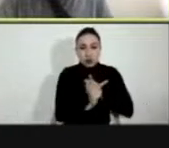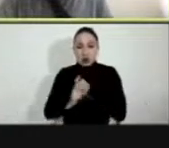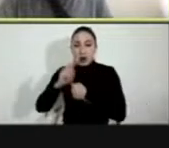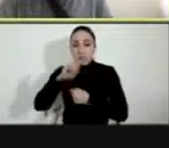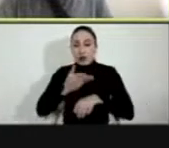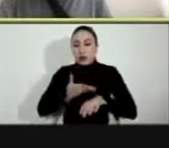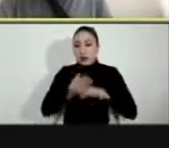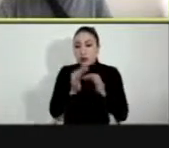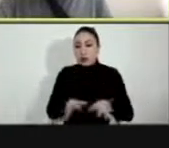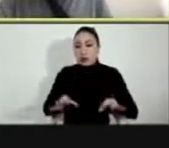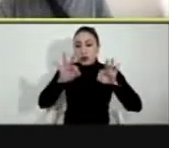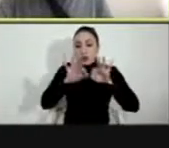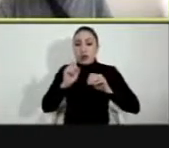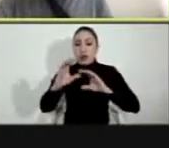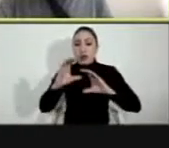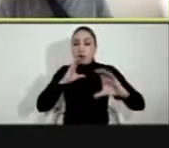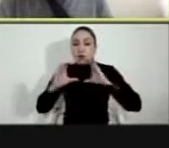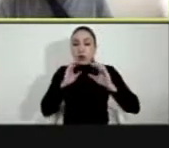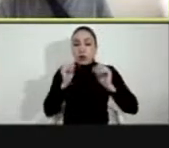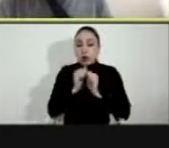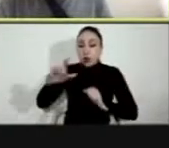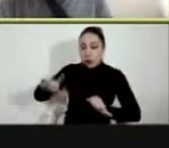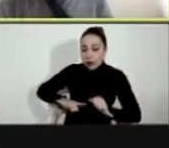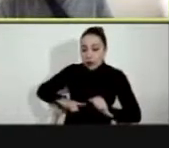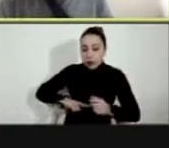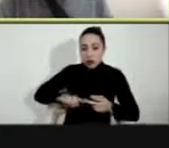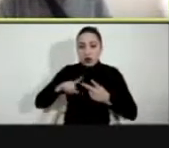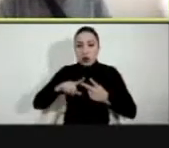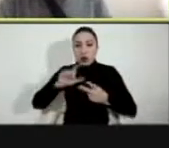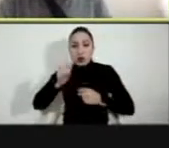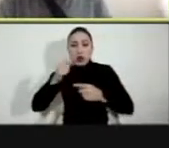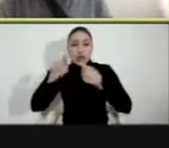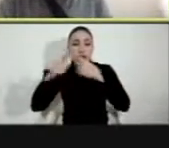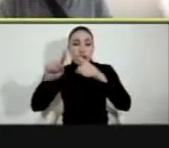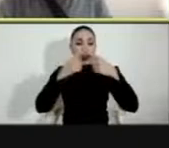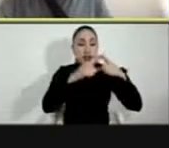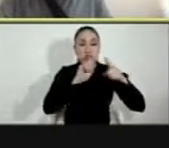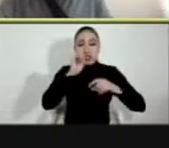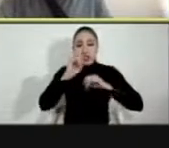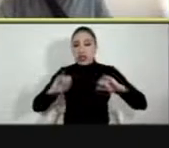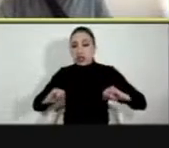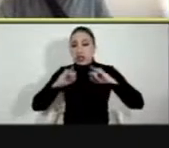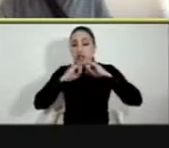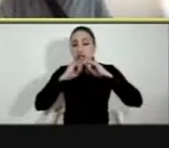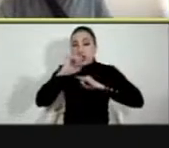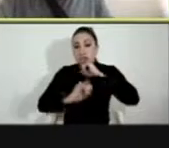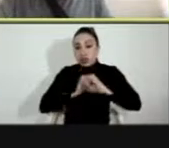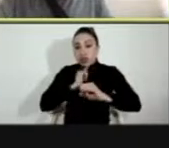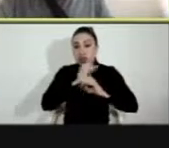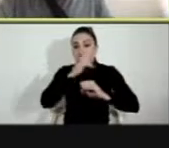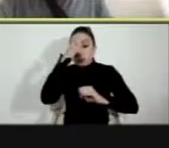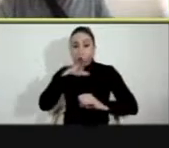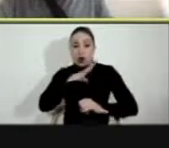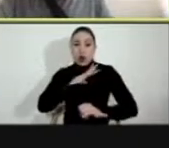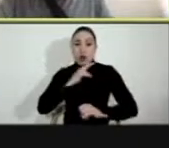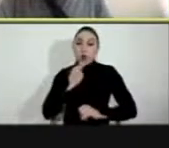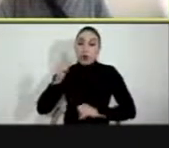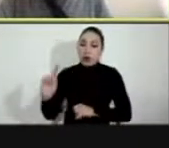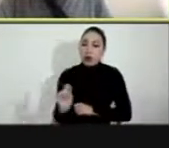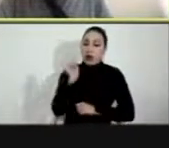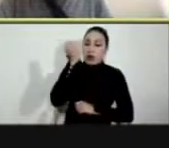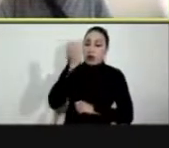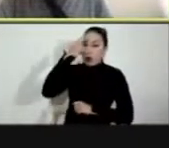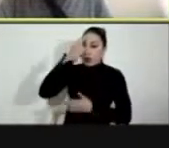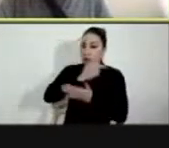gobiernos y organismos internacionales han destinado recursos humanos y tecnológicos a programas de prevención y de